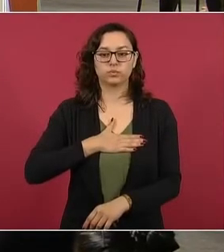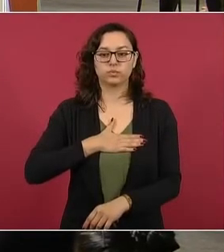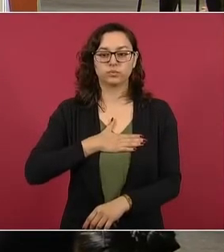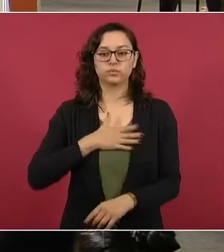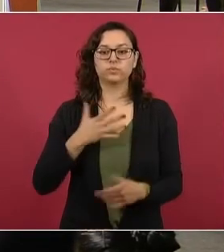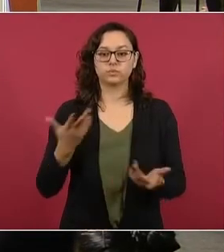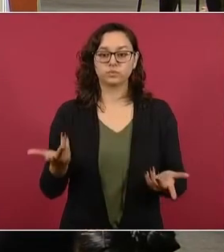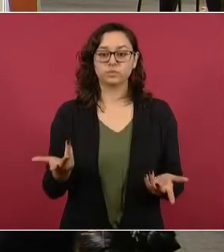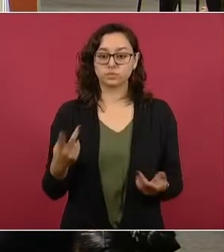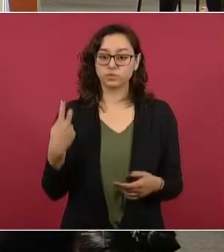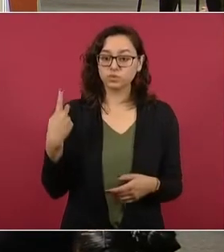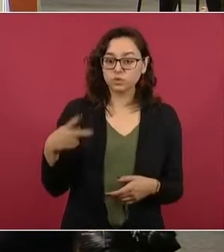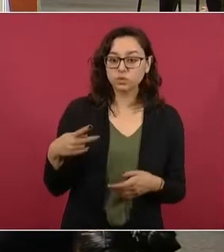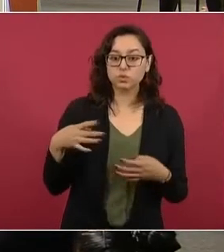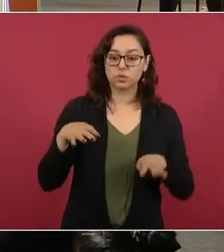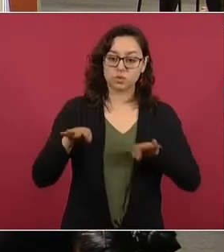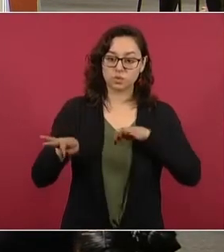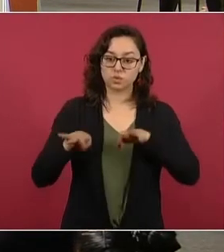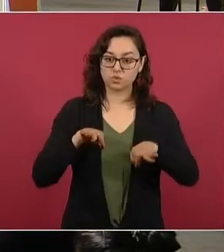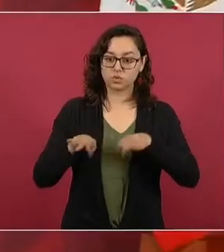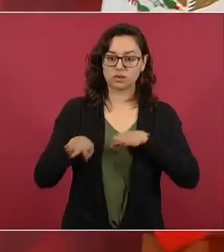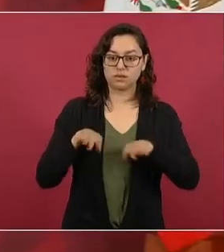Para eso